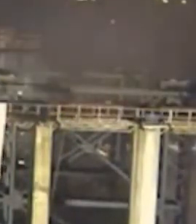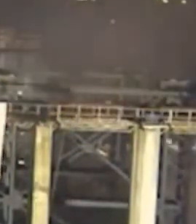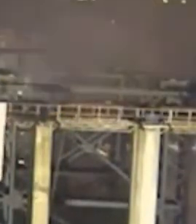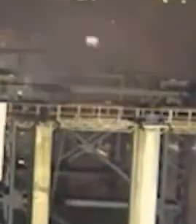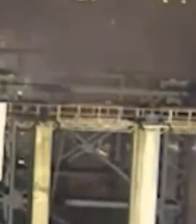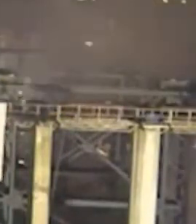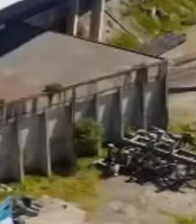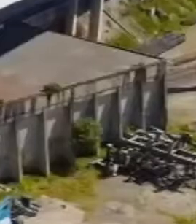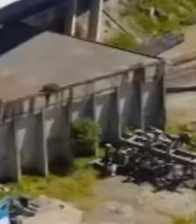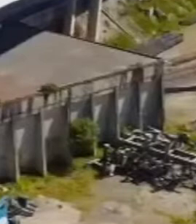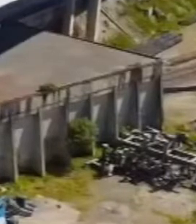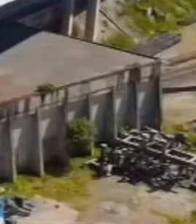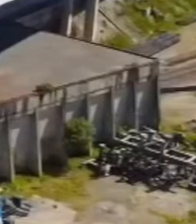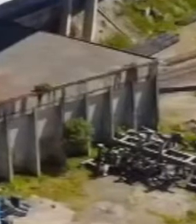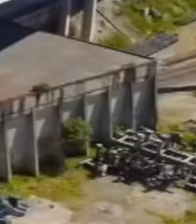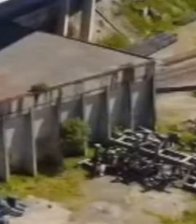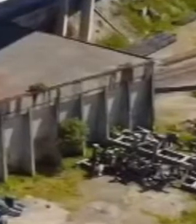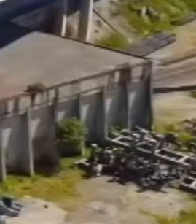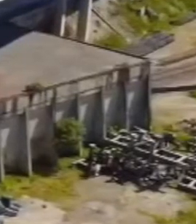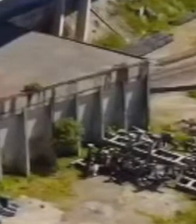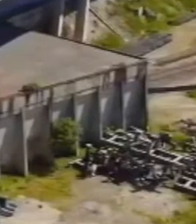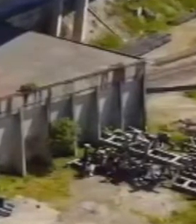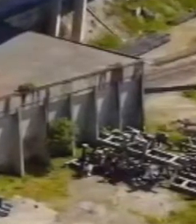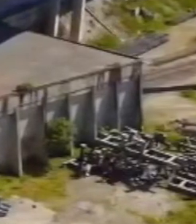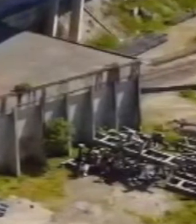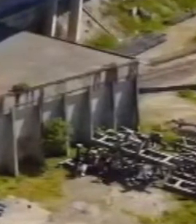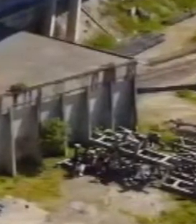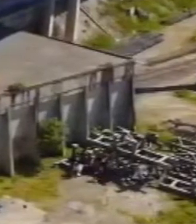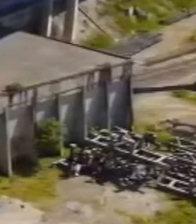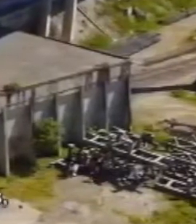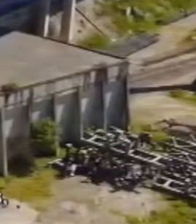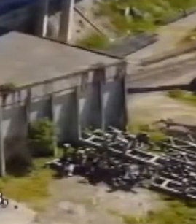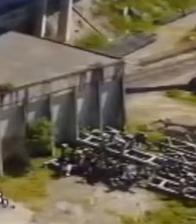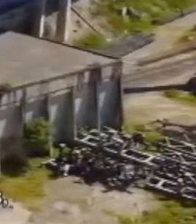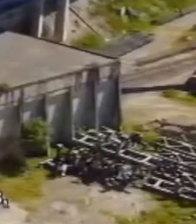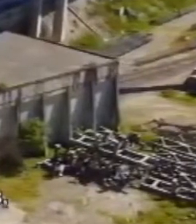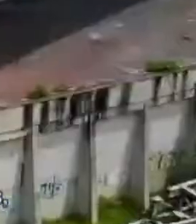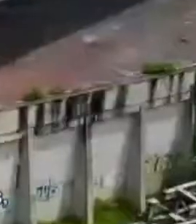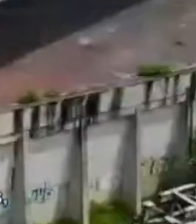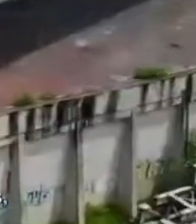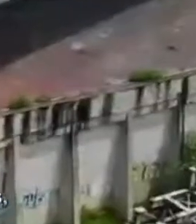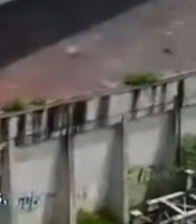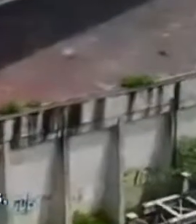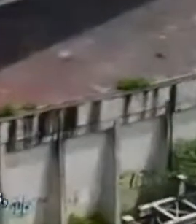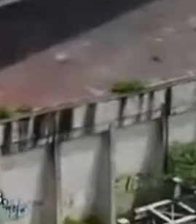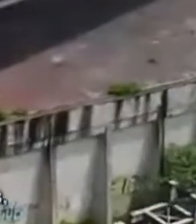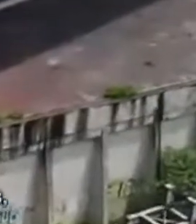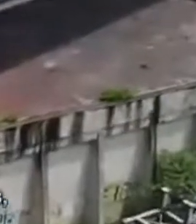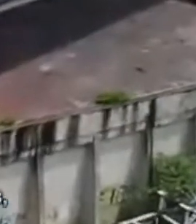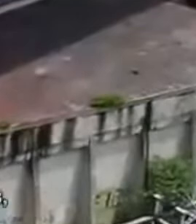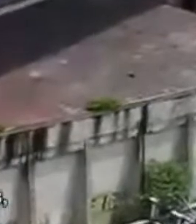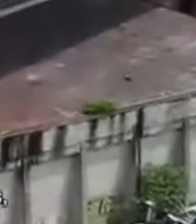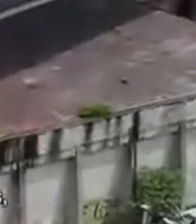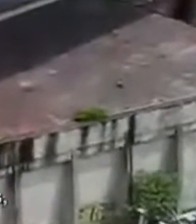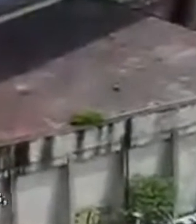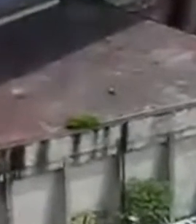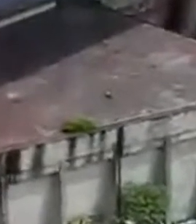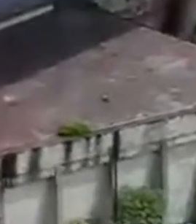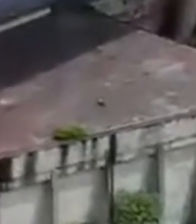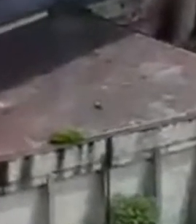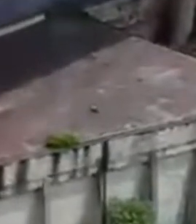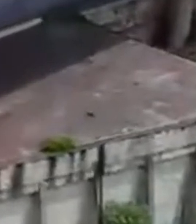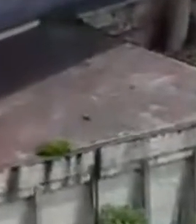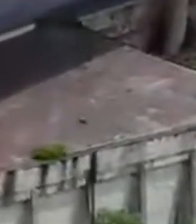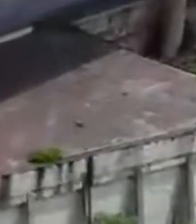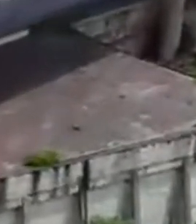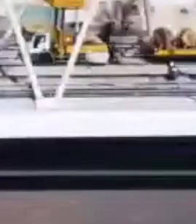tipo arco. Esta estructura de casi 800 toneladas de acero se ensambló a un costado de la carretera en 3 secciones y para